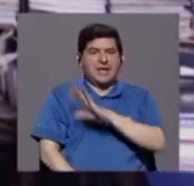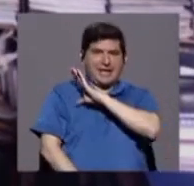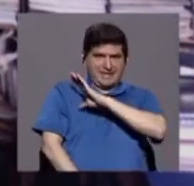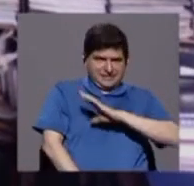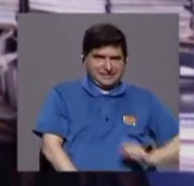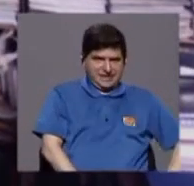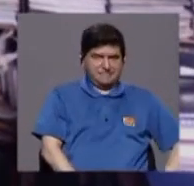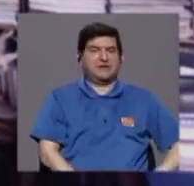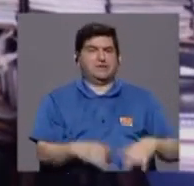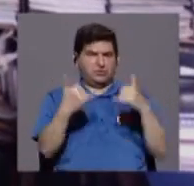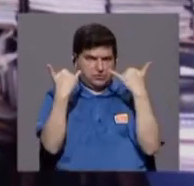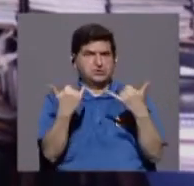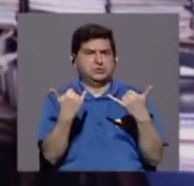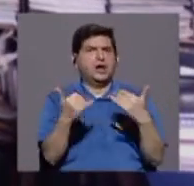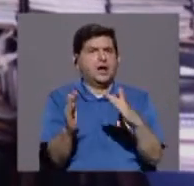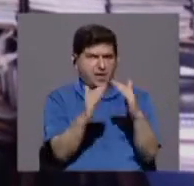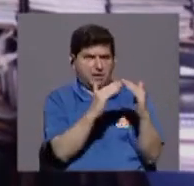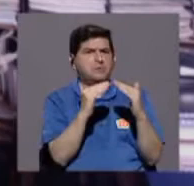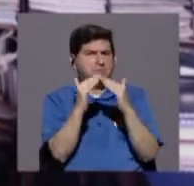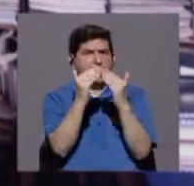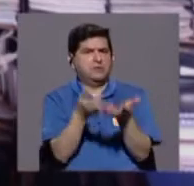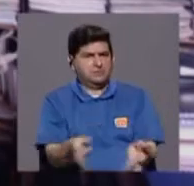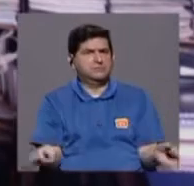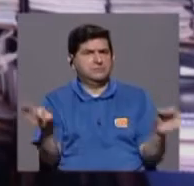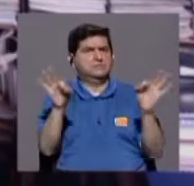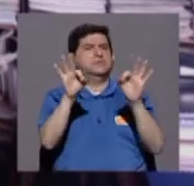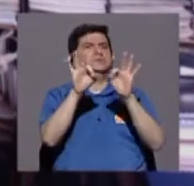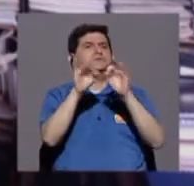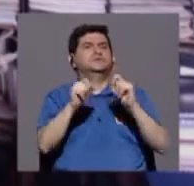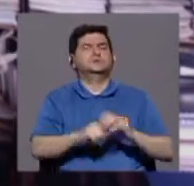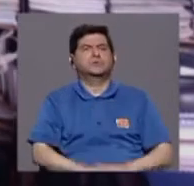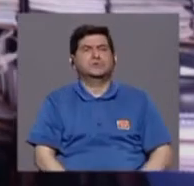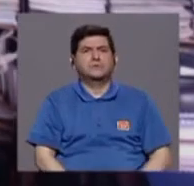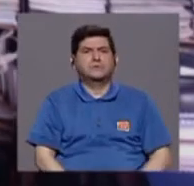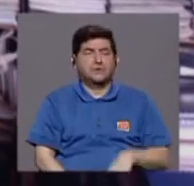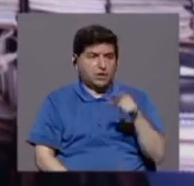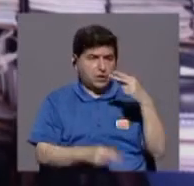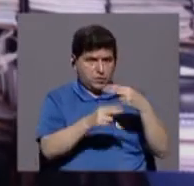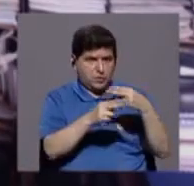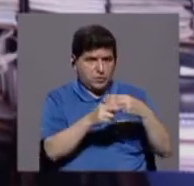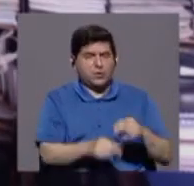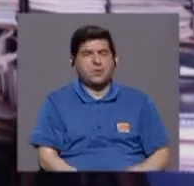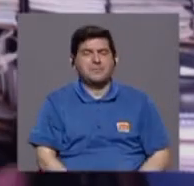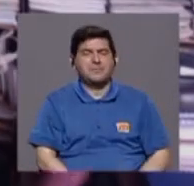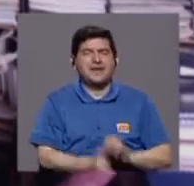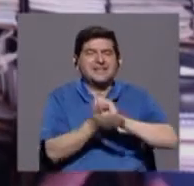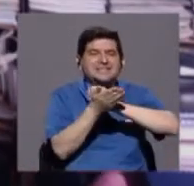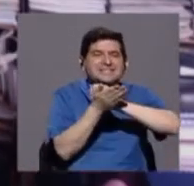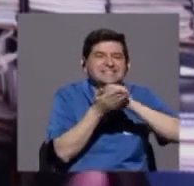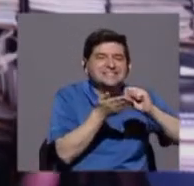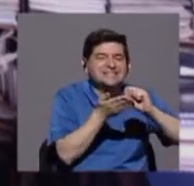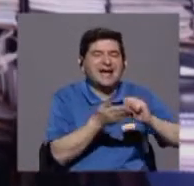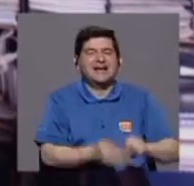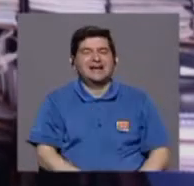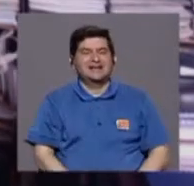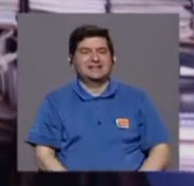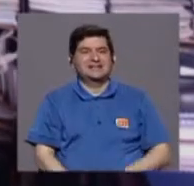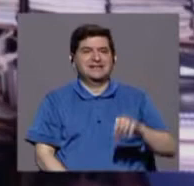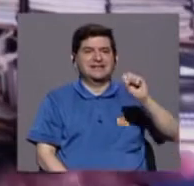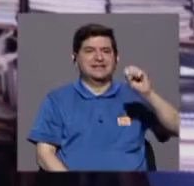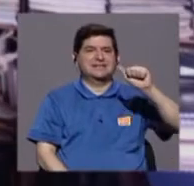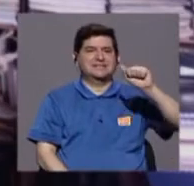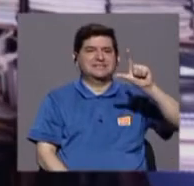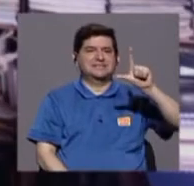era relativamente poblado en esa época, San Salvador, como se llamaba. Y bueno, ya después Honduras,